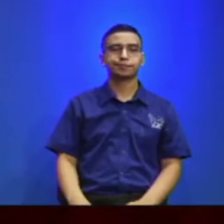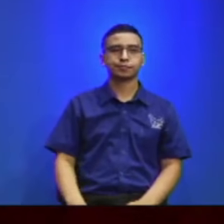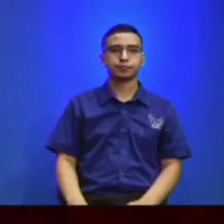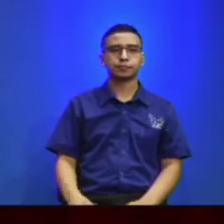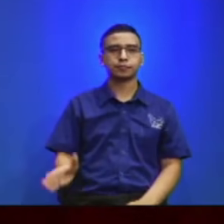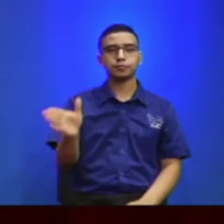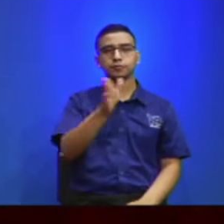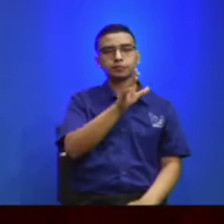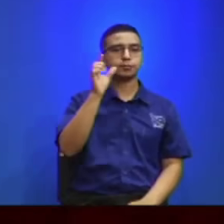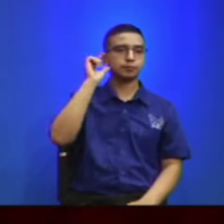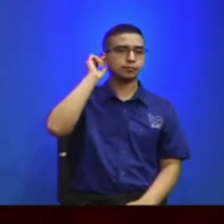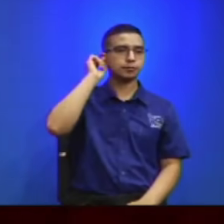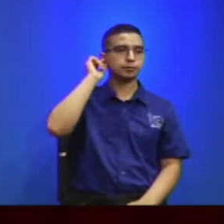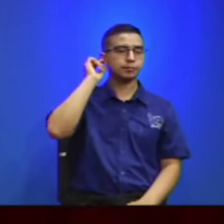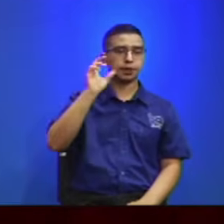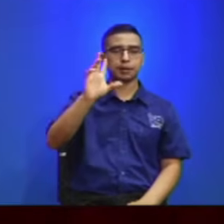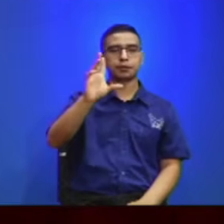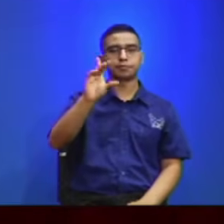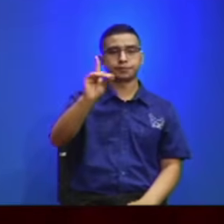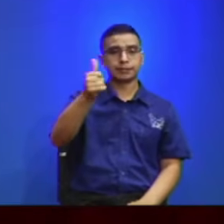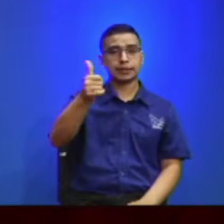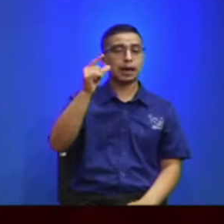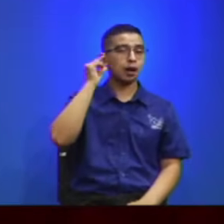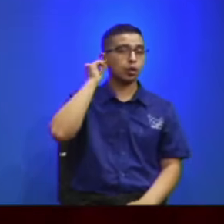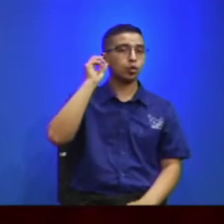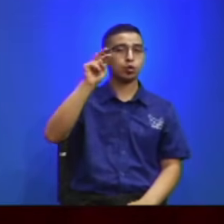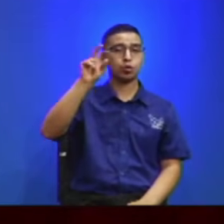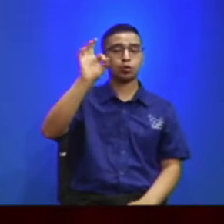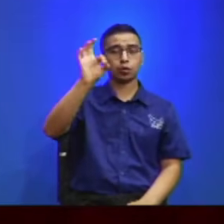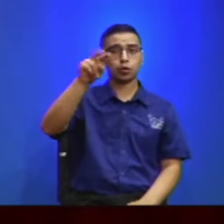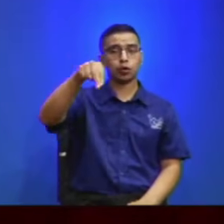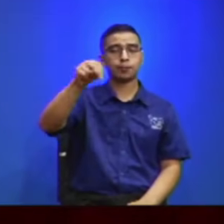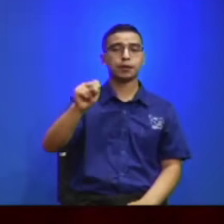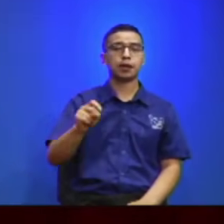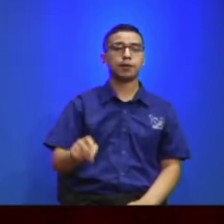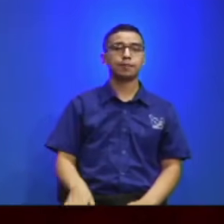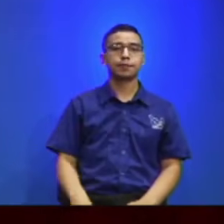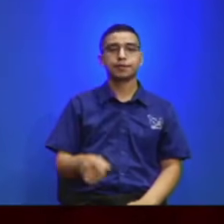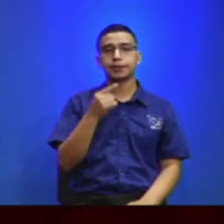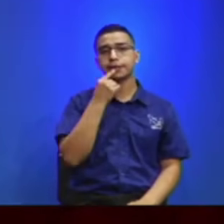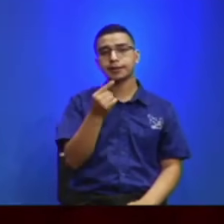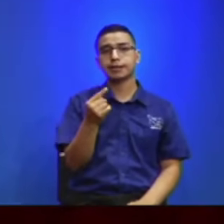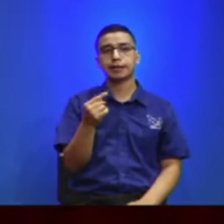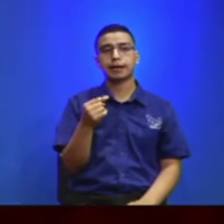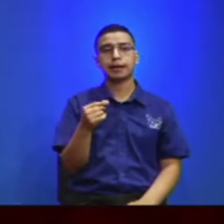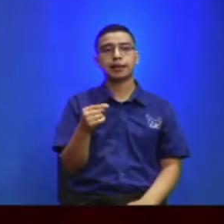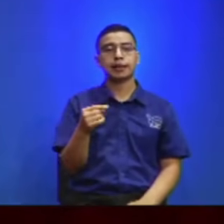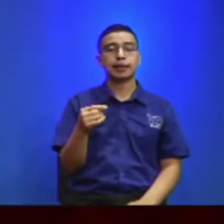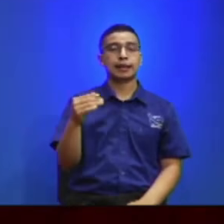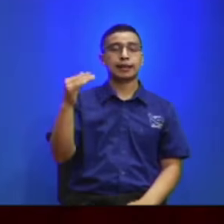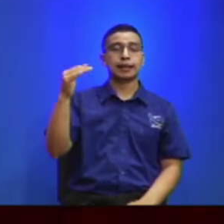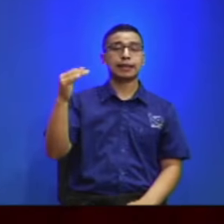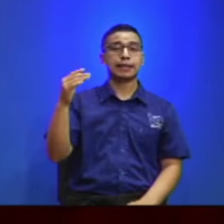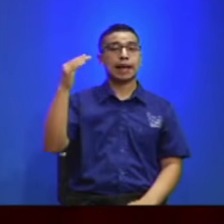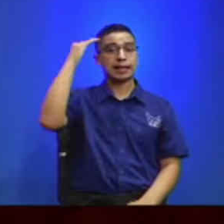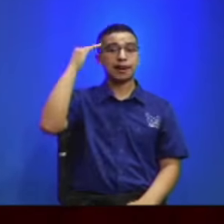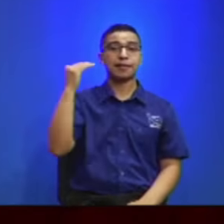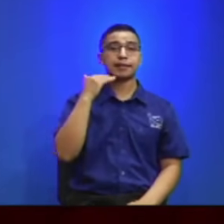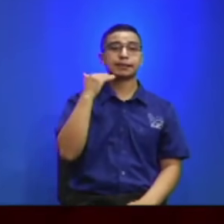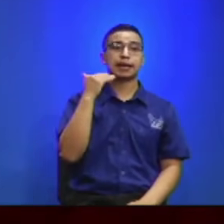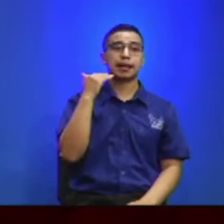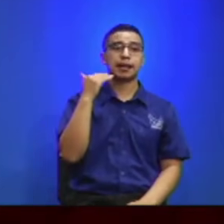pescado había caído rostro en tierra delante del arca del señor y la cabeza de dragón y las dos